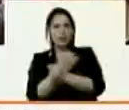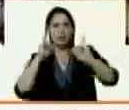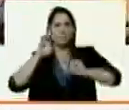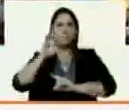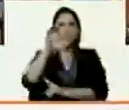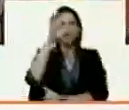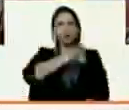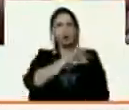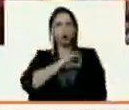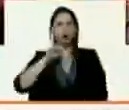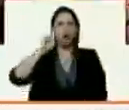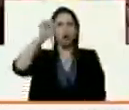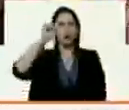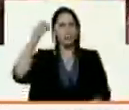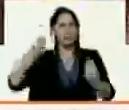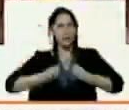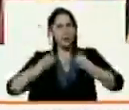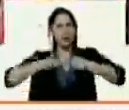¡Independencia y patria socialista!